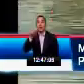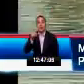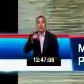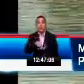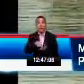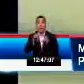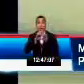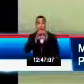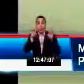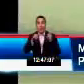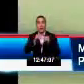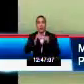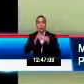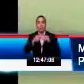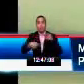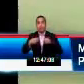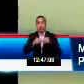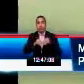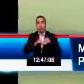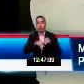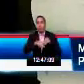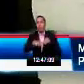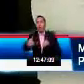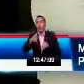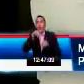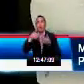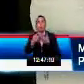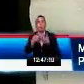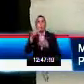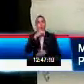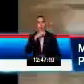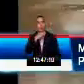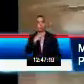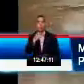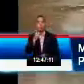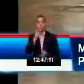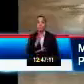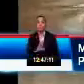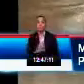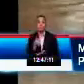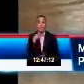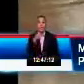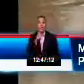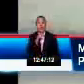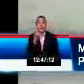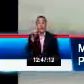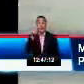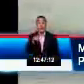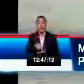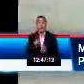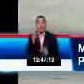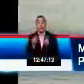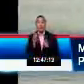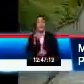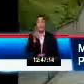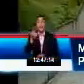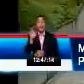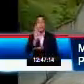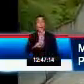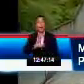agua cruda a la planta para su posterior tratamiento. La suspensión afecta a 100.000 personas de 33